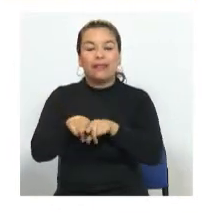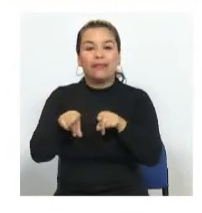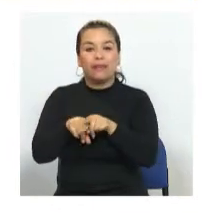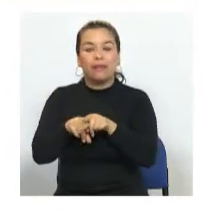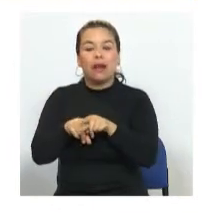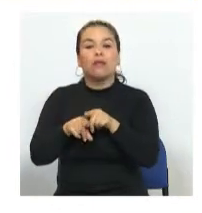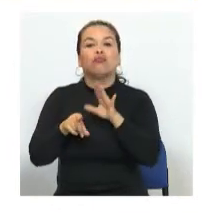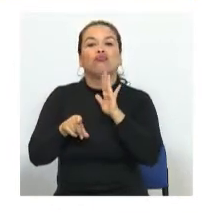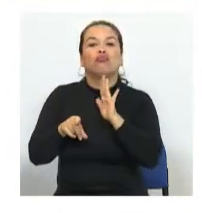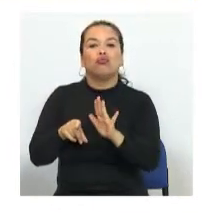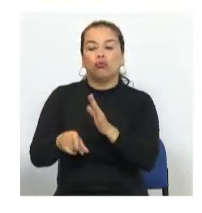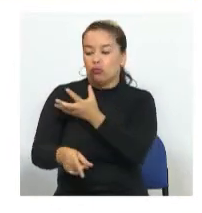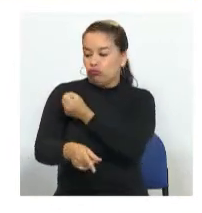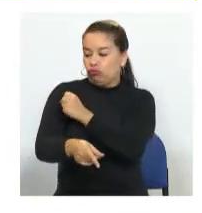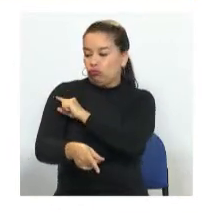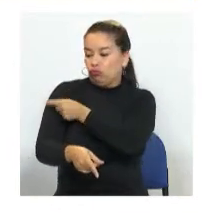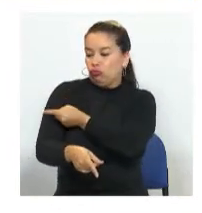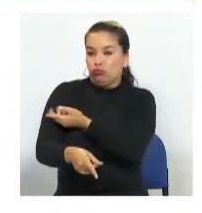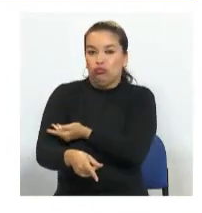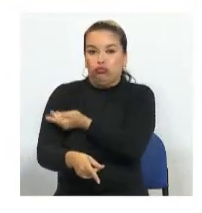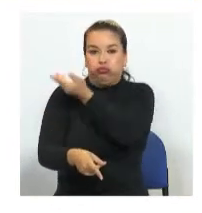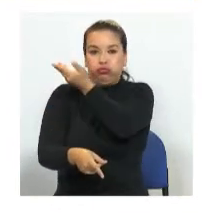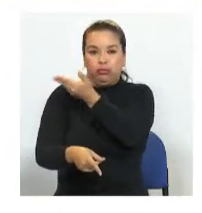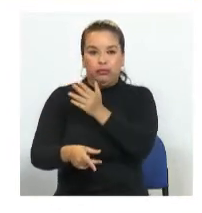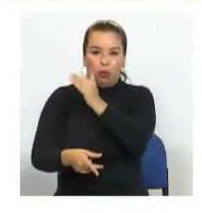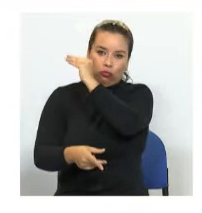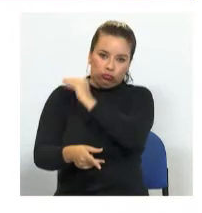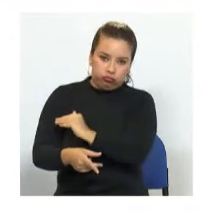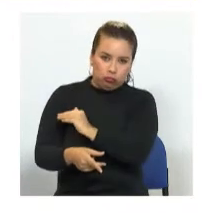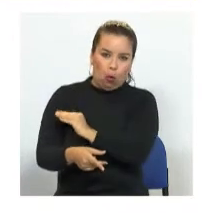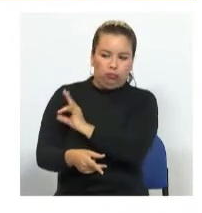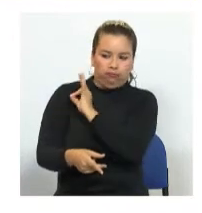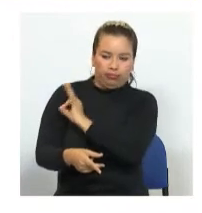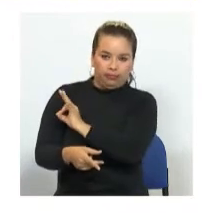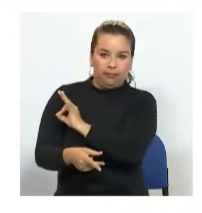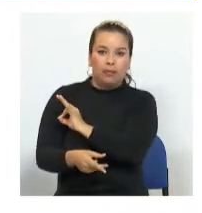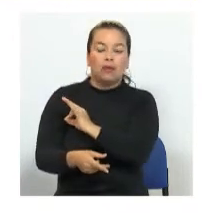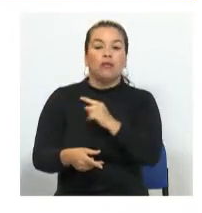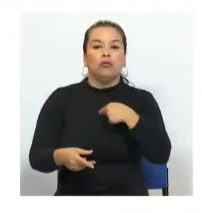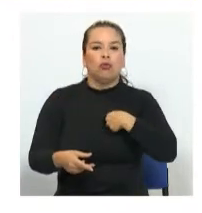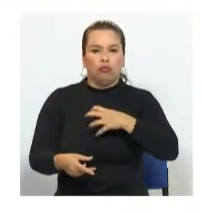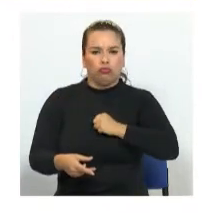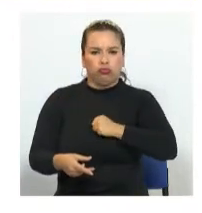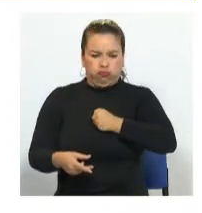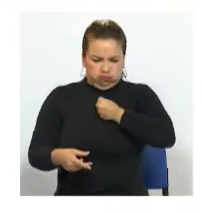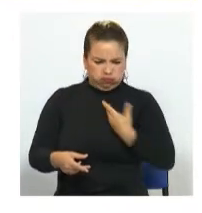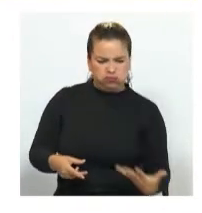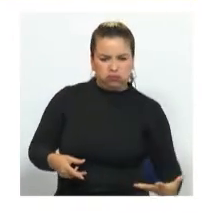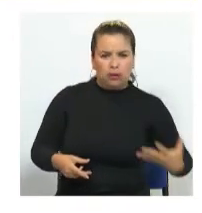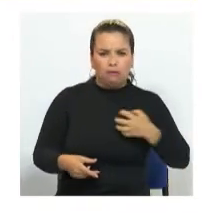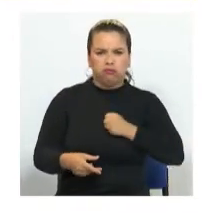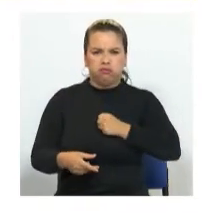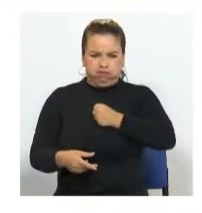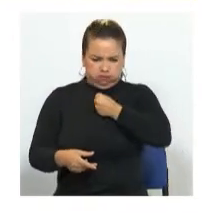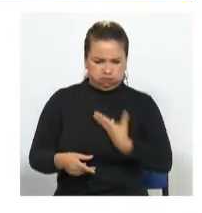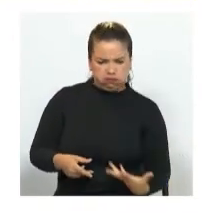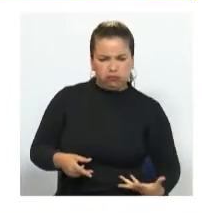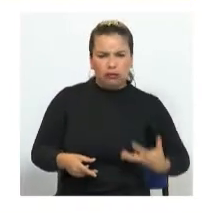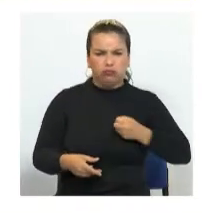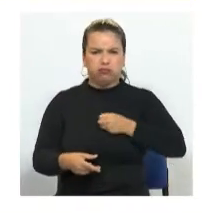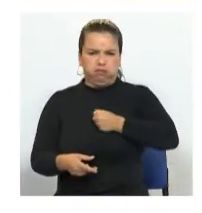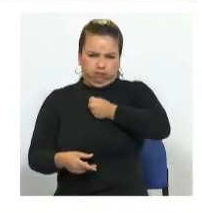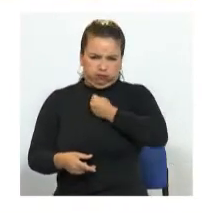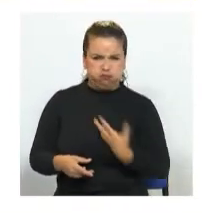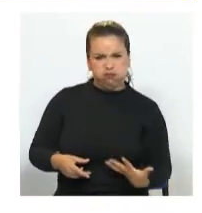como presión arterial sistólica, que es la fuerza con la cual expulsa el corazón la sangre a través de